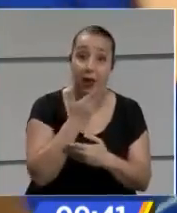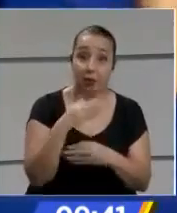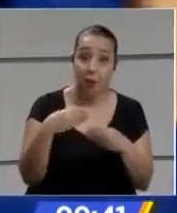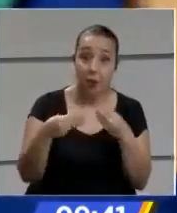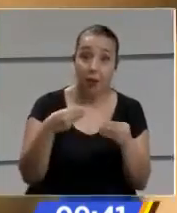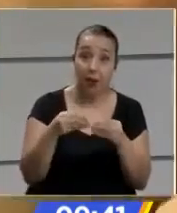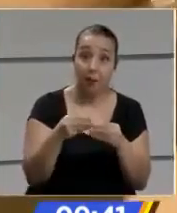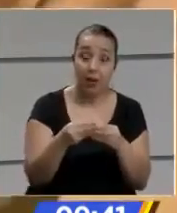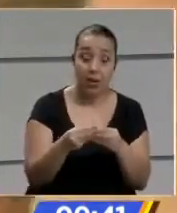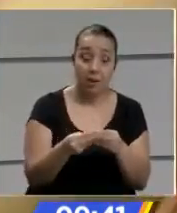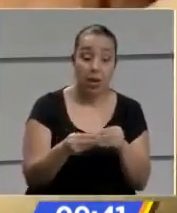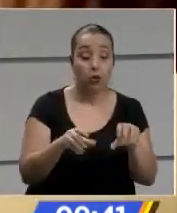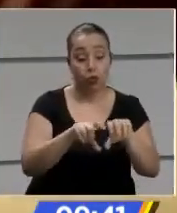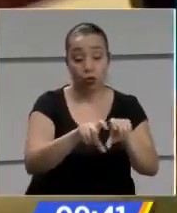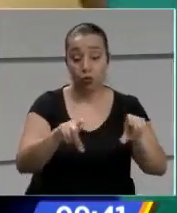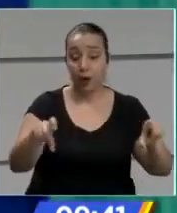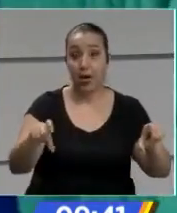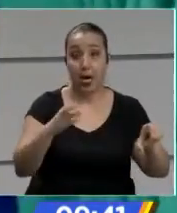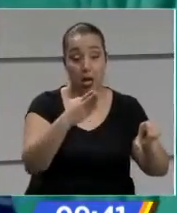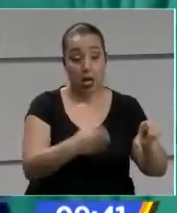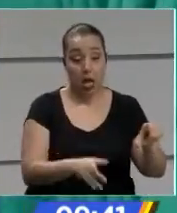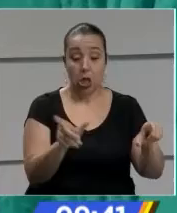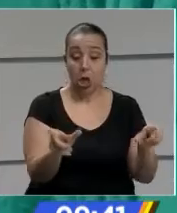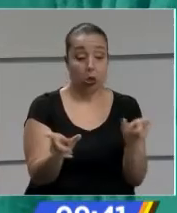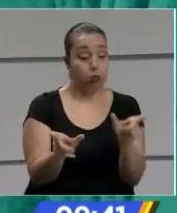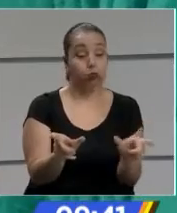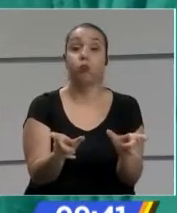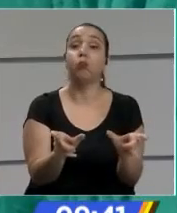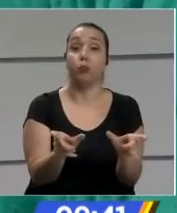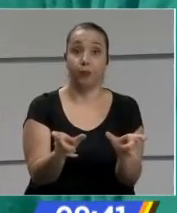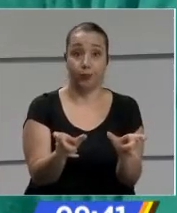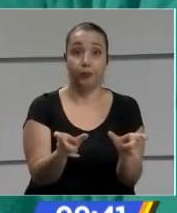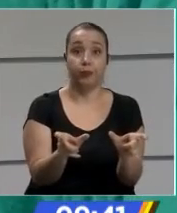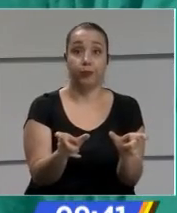sacamos dos de este tamaño. Ok.